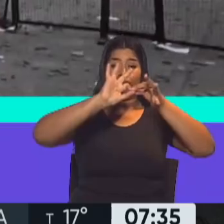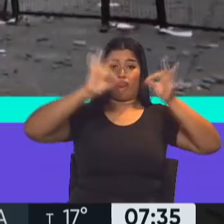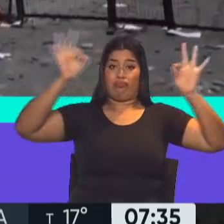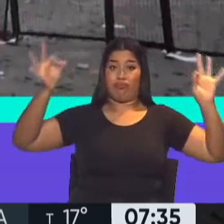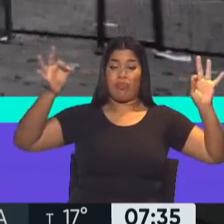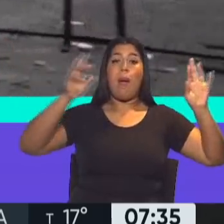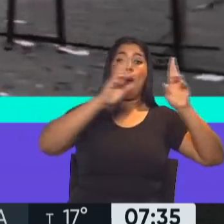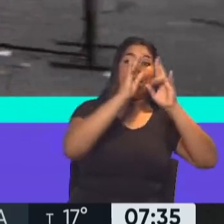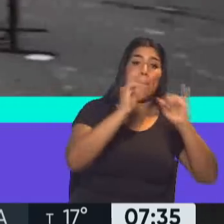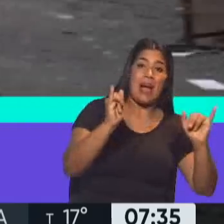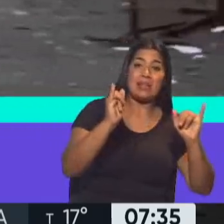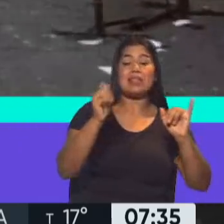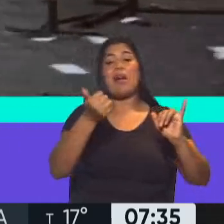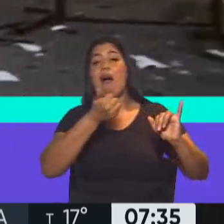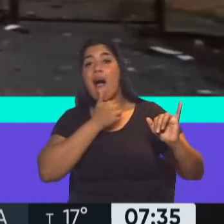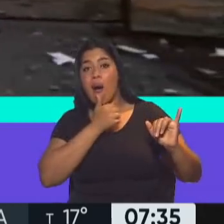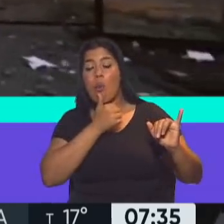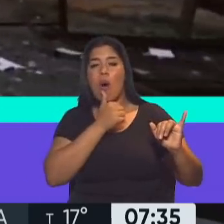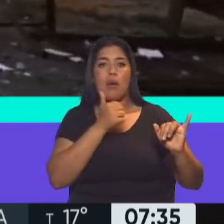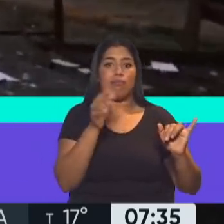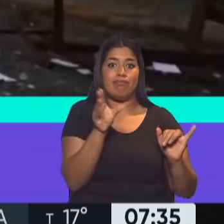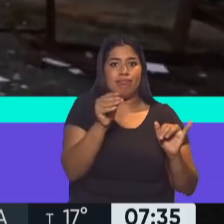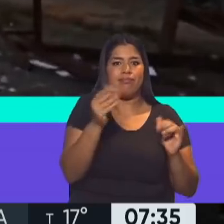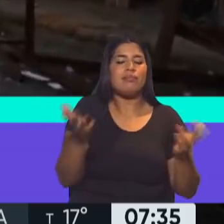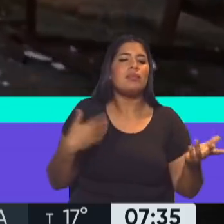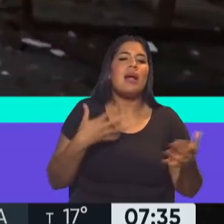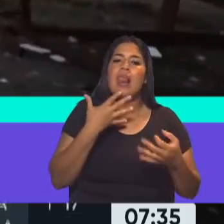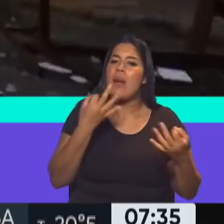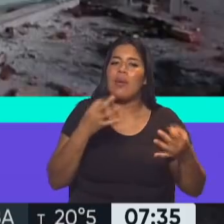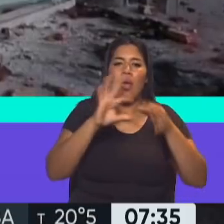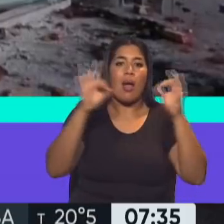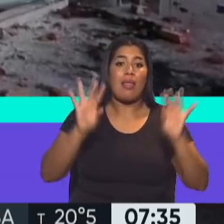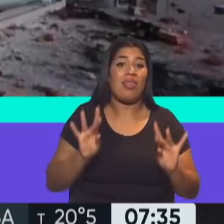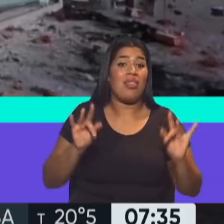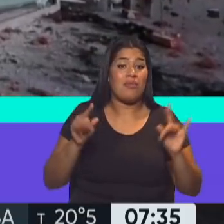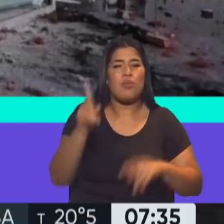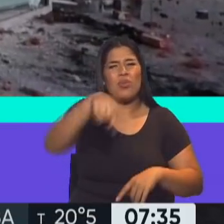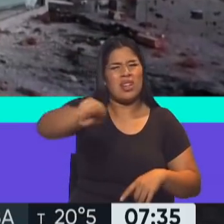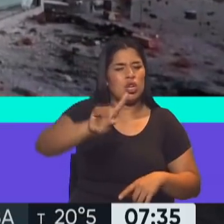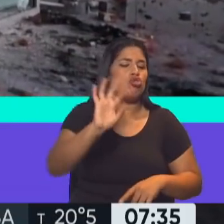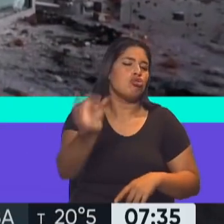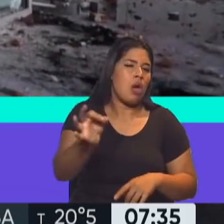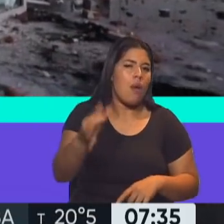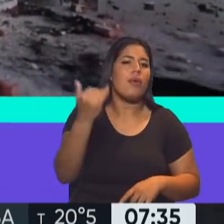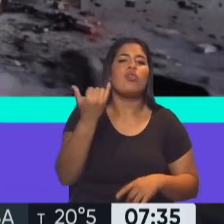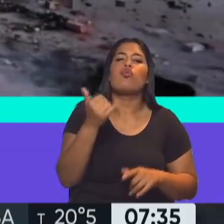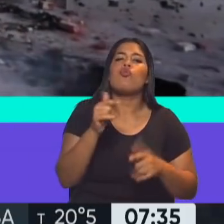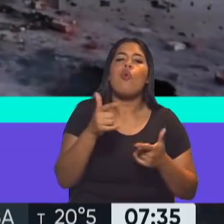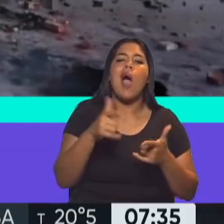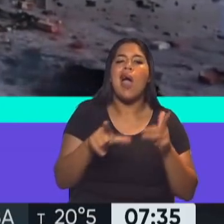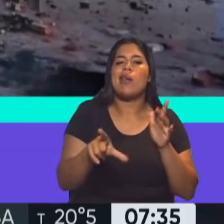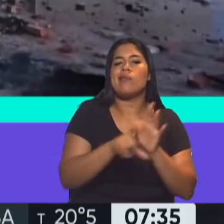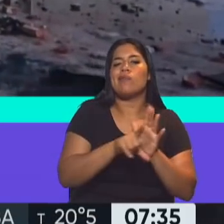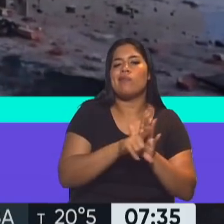porque veíamos que esta situación era muy difícil, ¿no? Porque ellos saben perfectamente que no hay ninguna licencia social, no